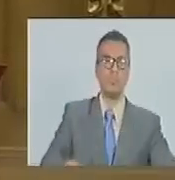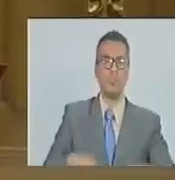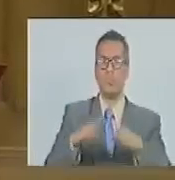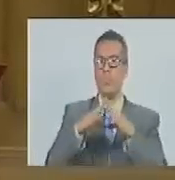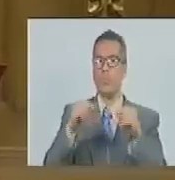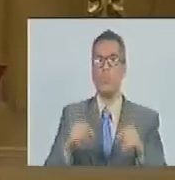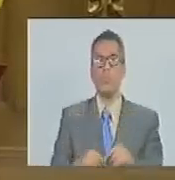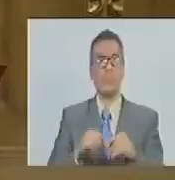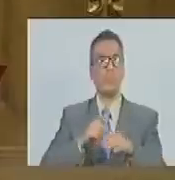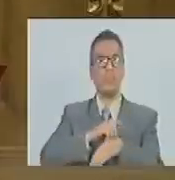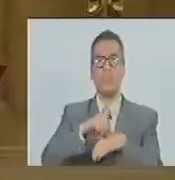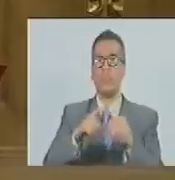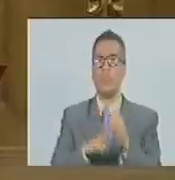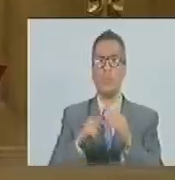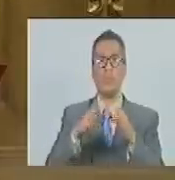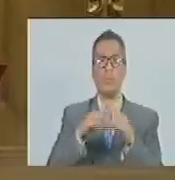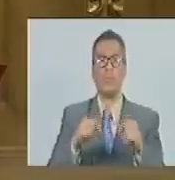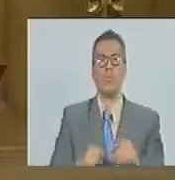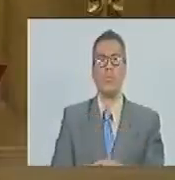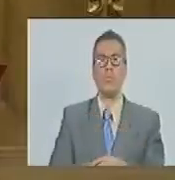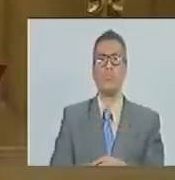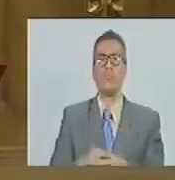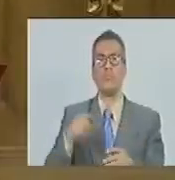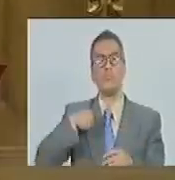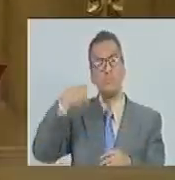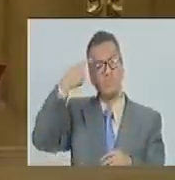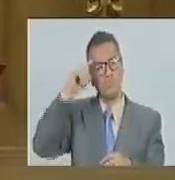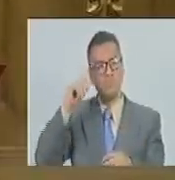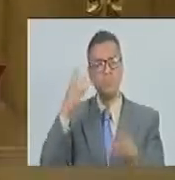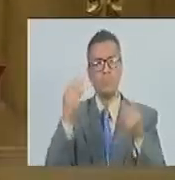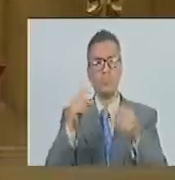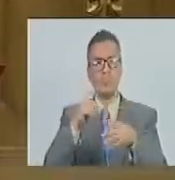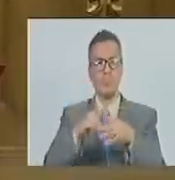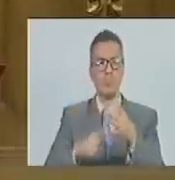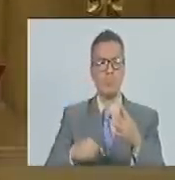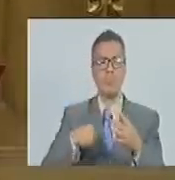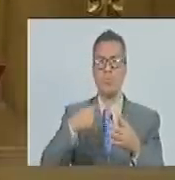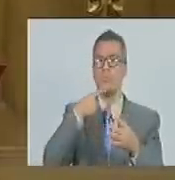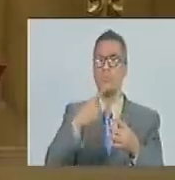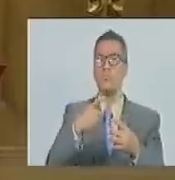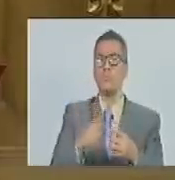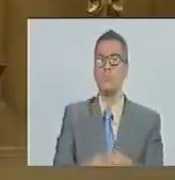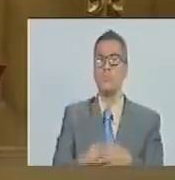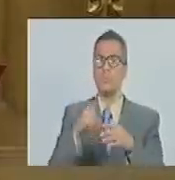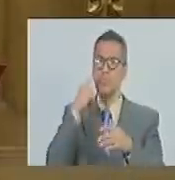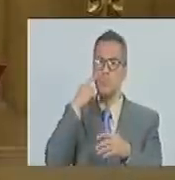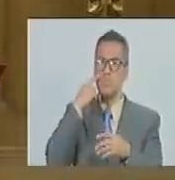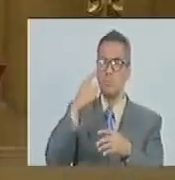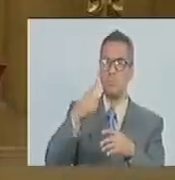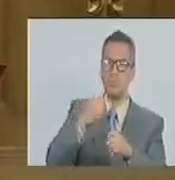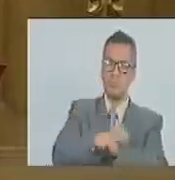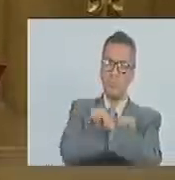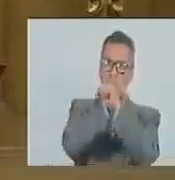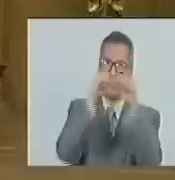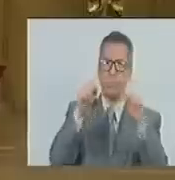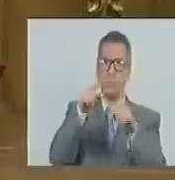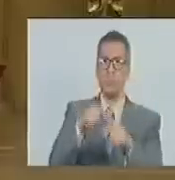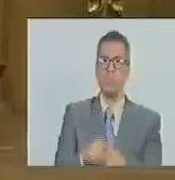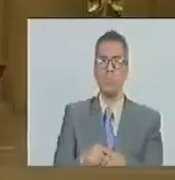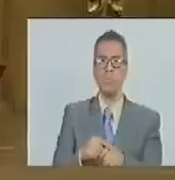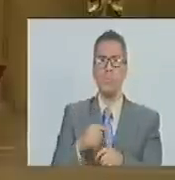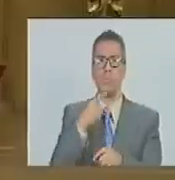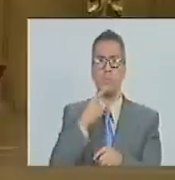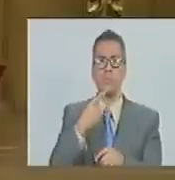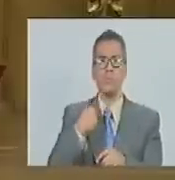todo, absolutamente todo. Entonces creo que hay muchas cosas que decir. Yo me puse esta mañana, señor presidente, que siempre ando de azul,